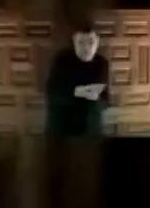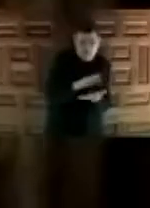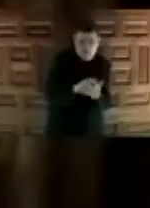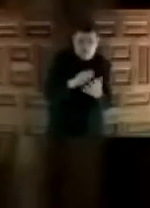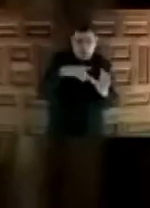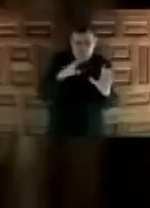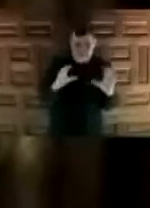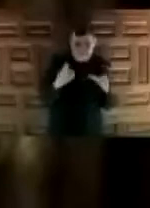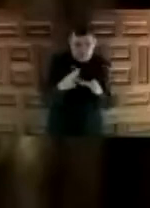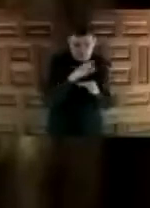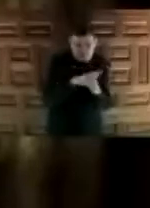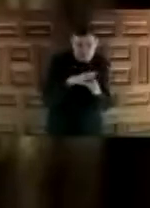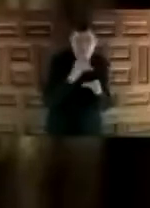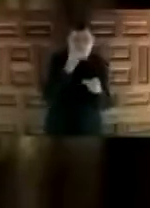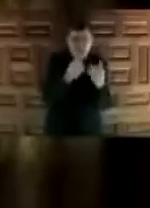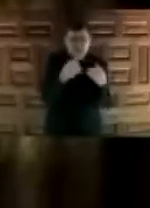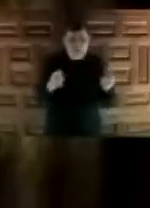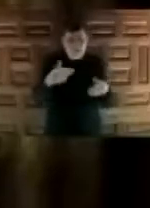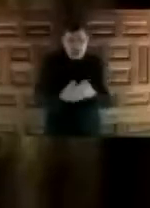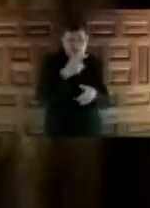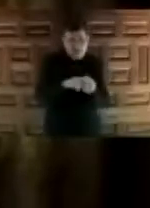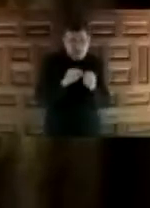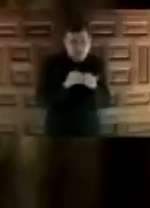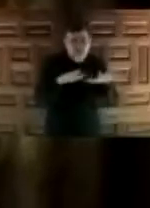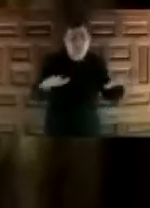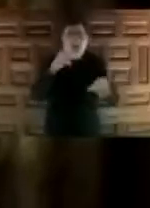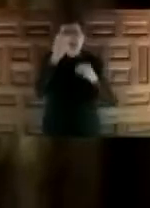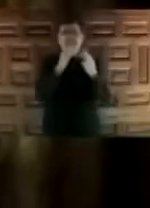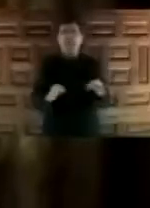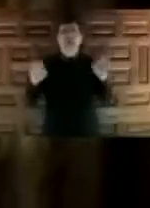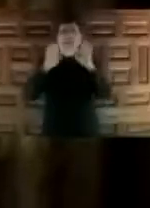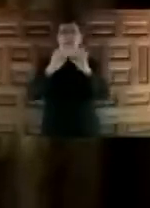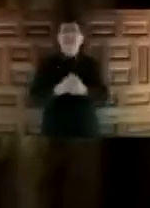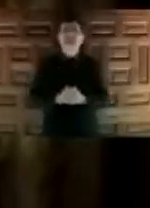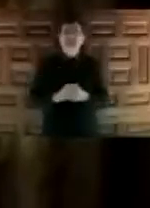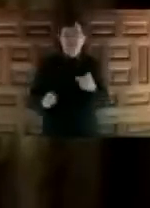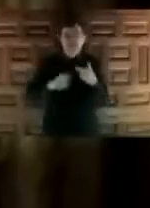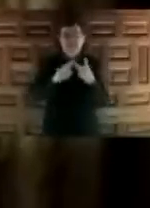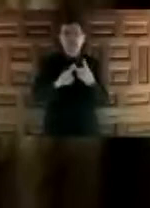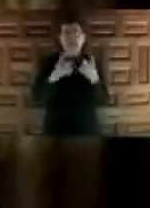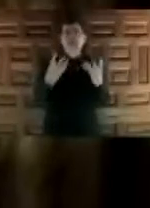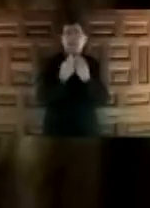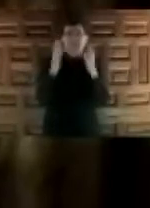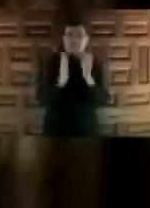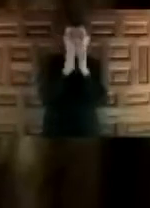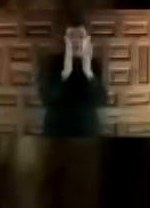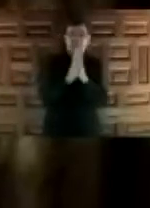la cobertura para el fomento de un desarrollo nacional, que me parece que es muy importante. Segundo, la participación del sistema de